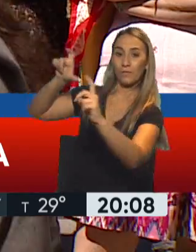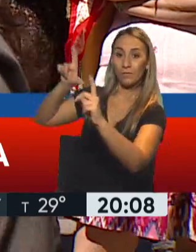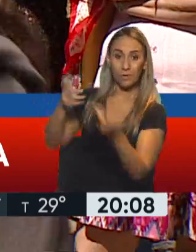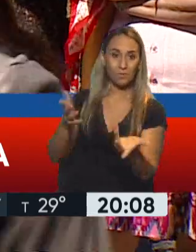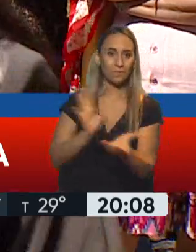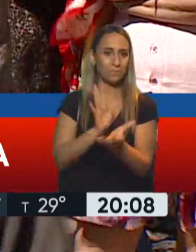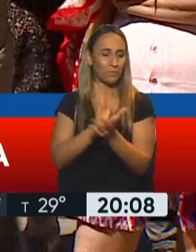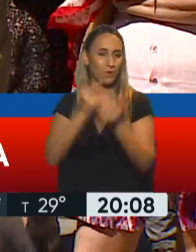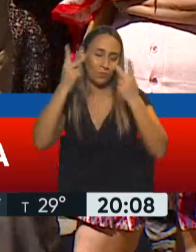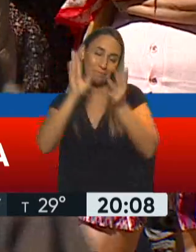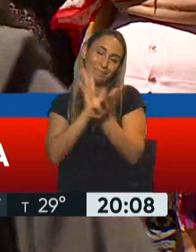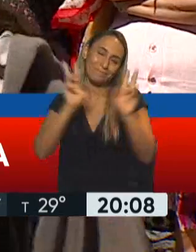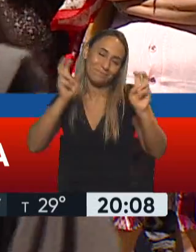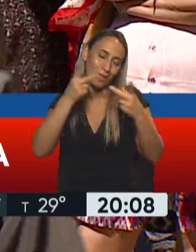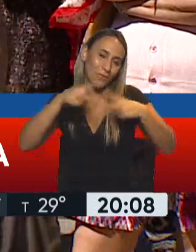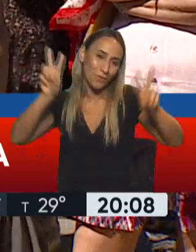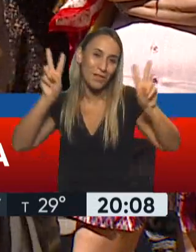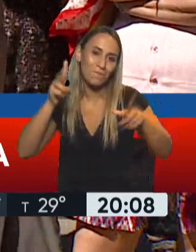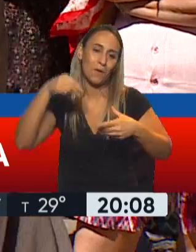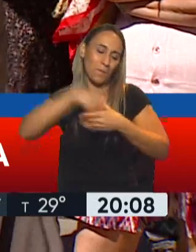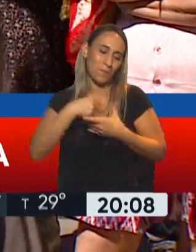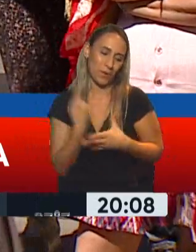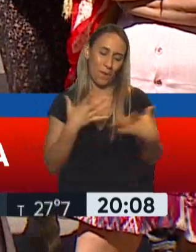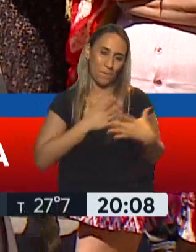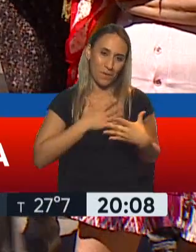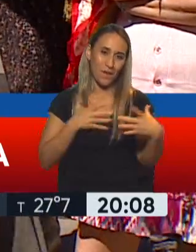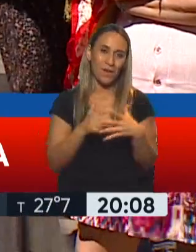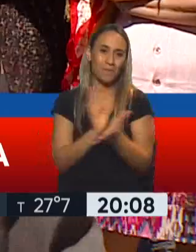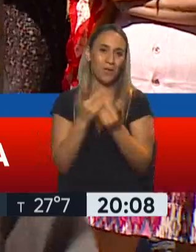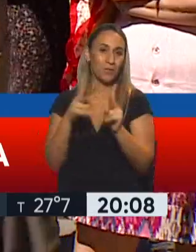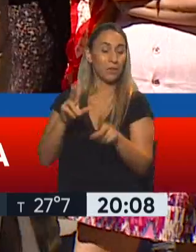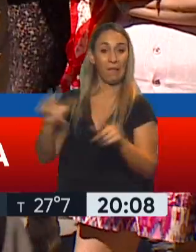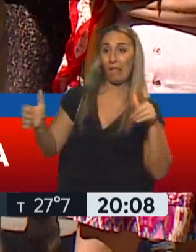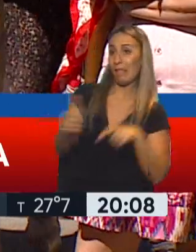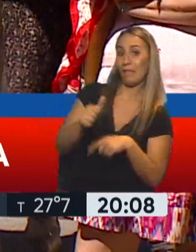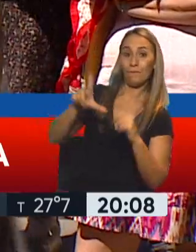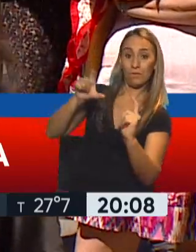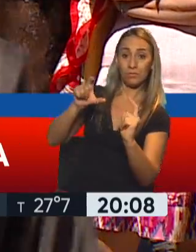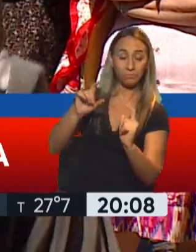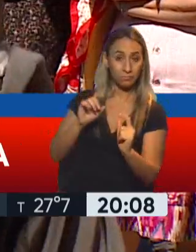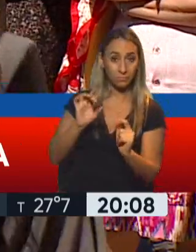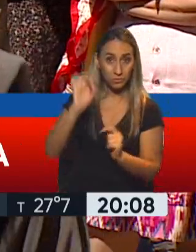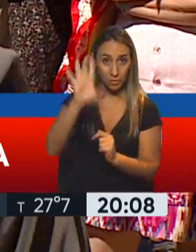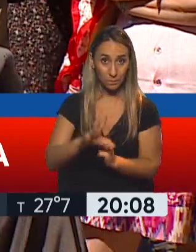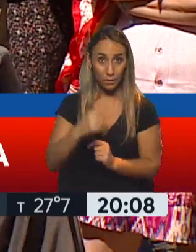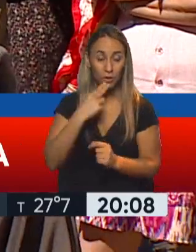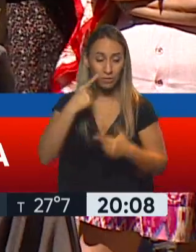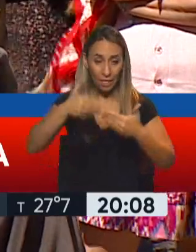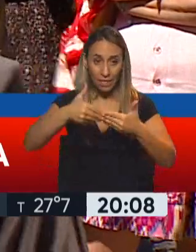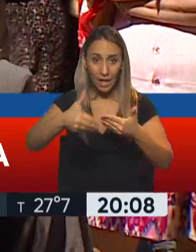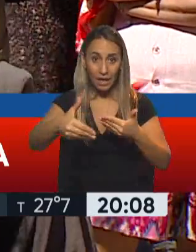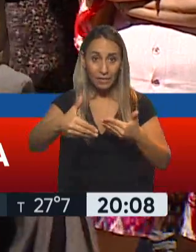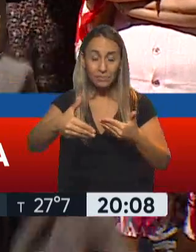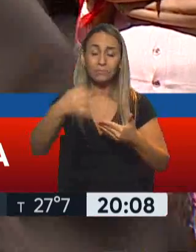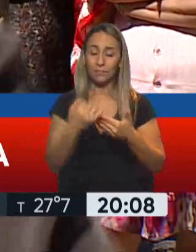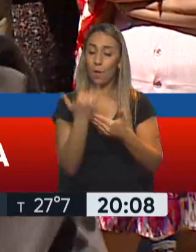en algo turístico si querés de turismo interno y bueno esto solo duró 11 días el